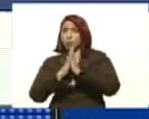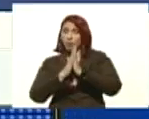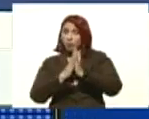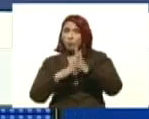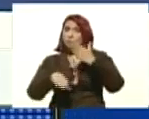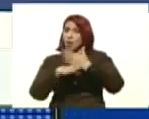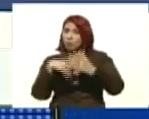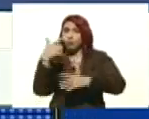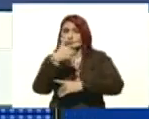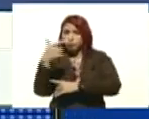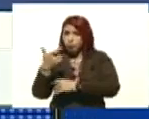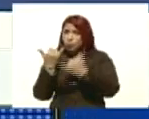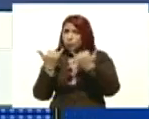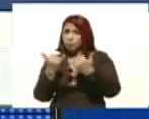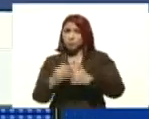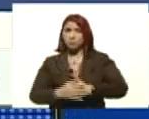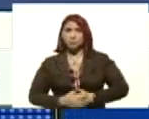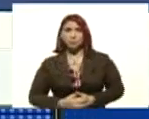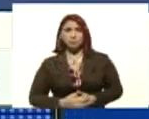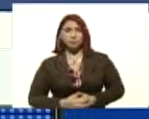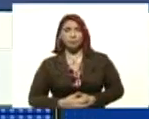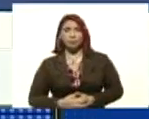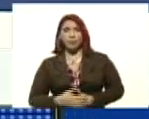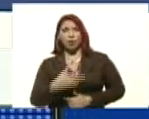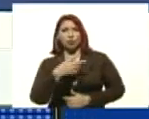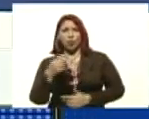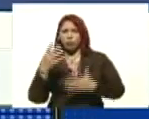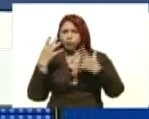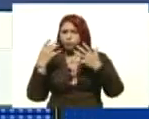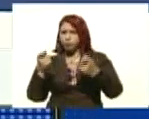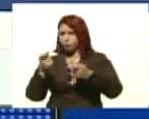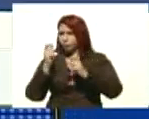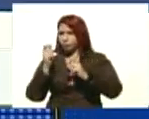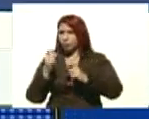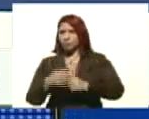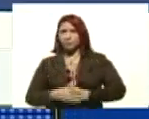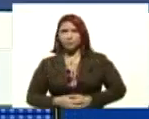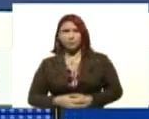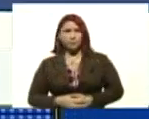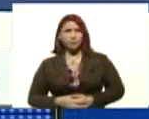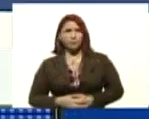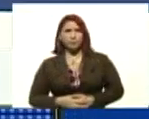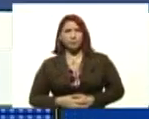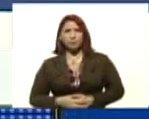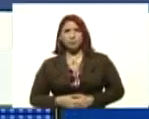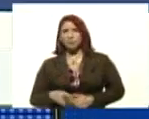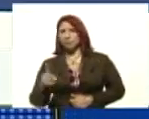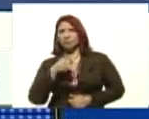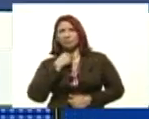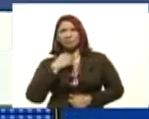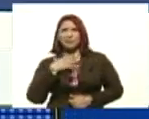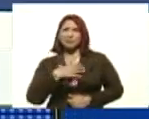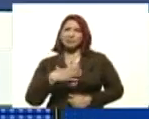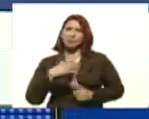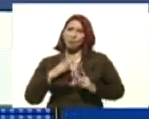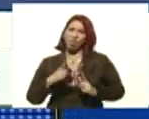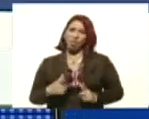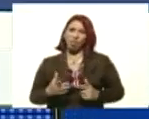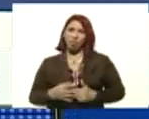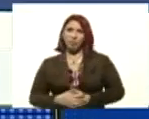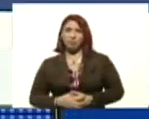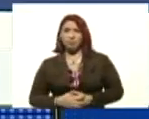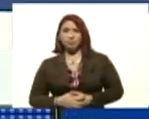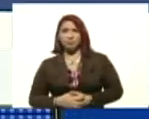Vamos a la búsqueda de los no convencidos, de los desencantados y de las